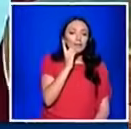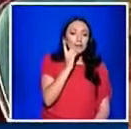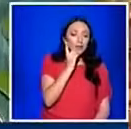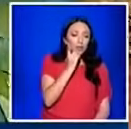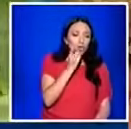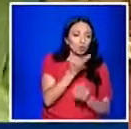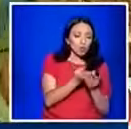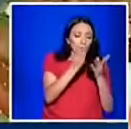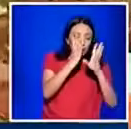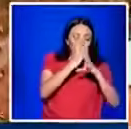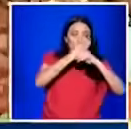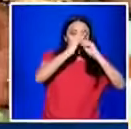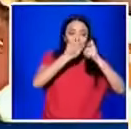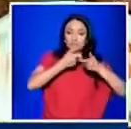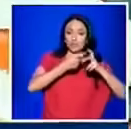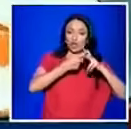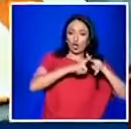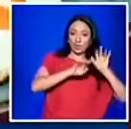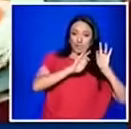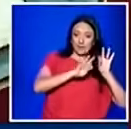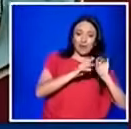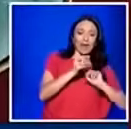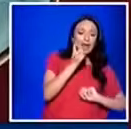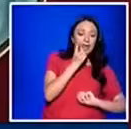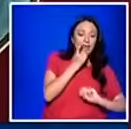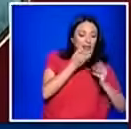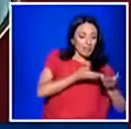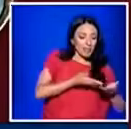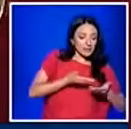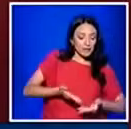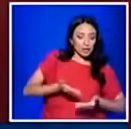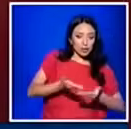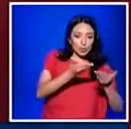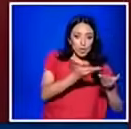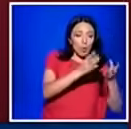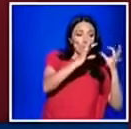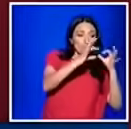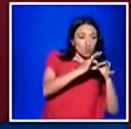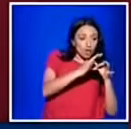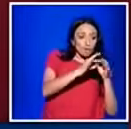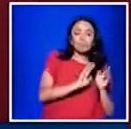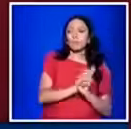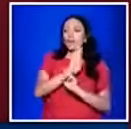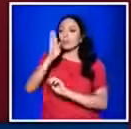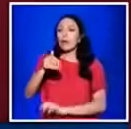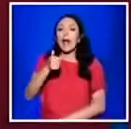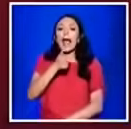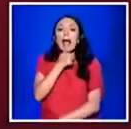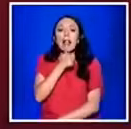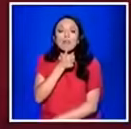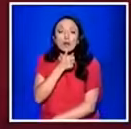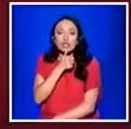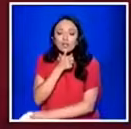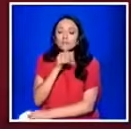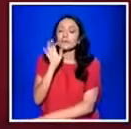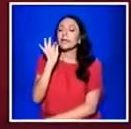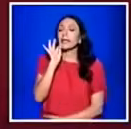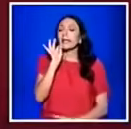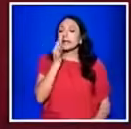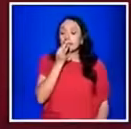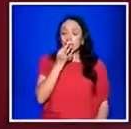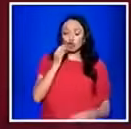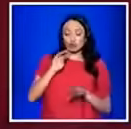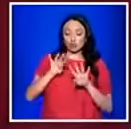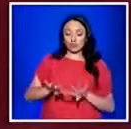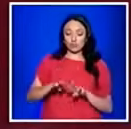para empezar la mañana bien con los papacitos, ¿no es cierto? Vamos a desayunar en la unión. De ahí luego tenemos para el almuerzo unos deliciosos platos a la